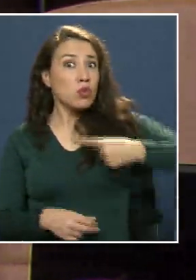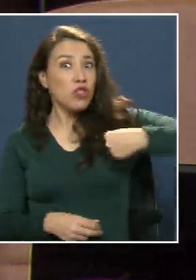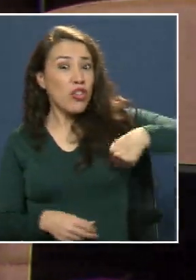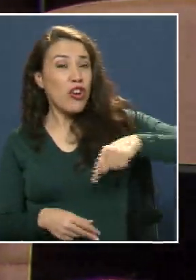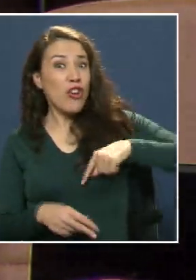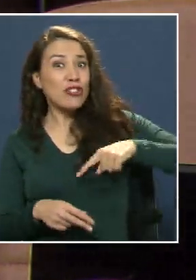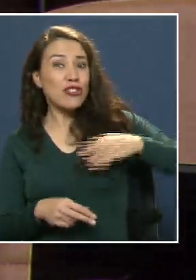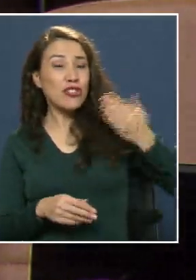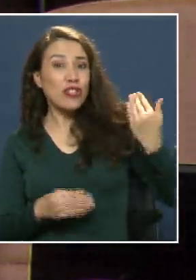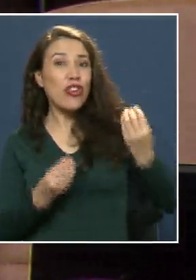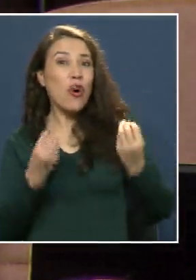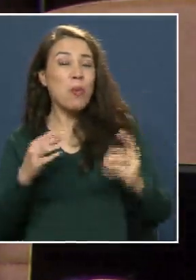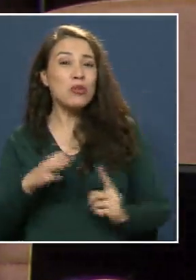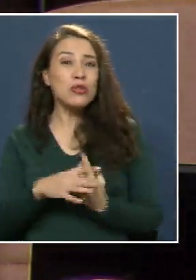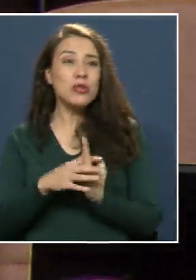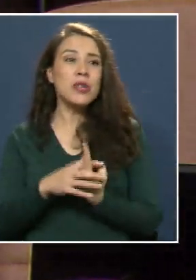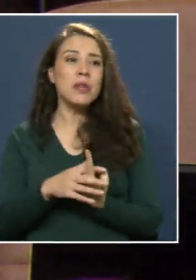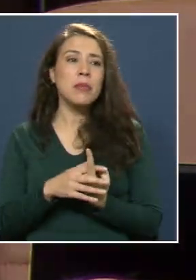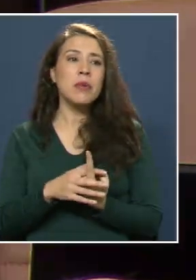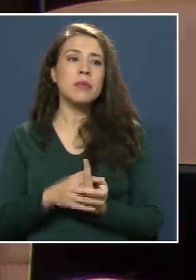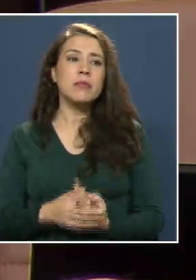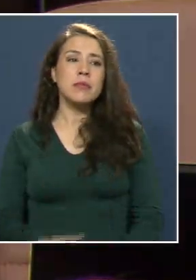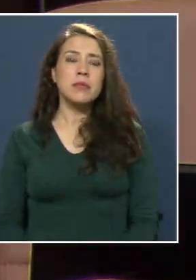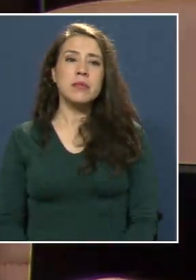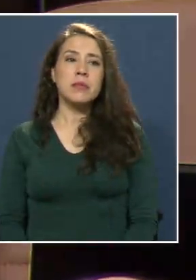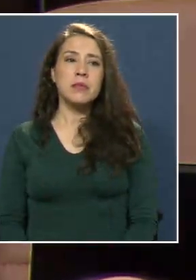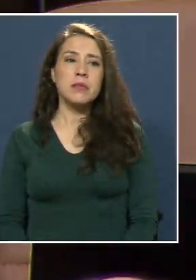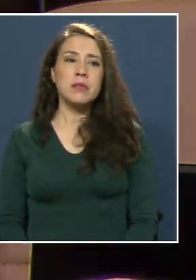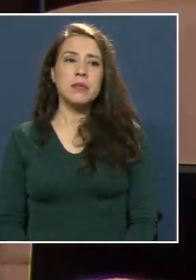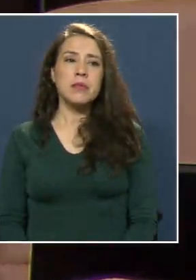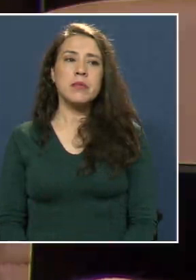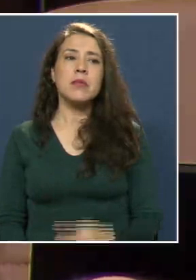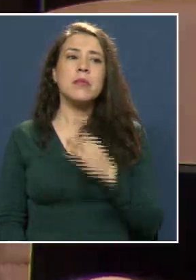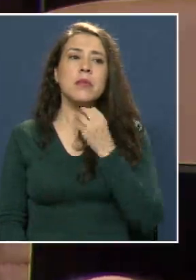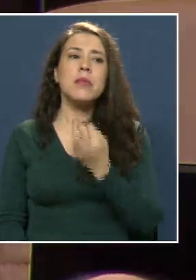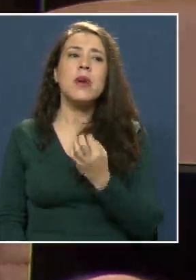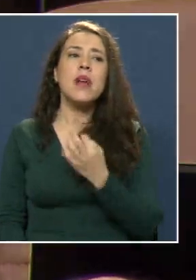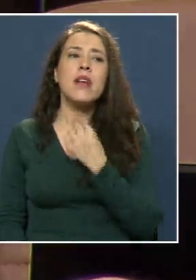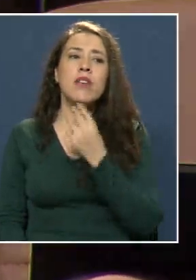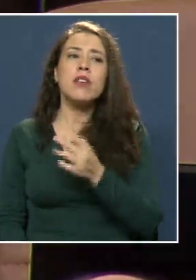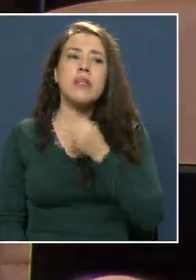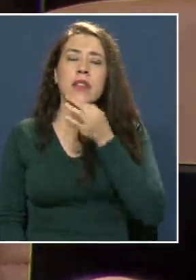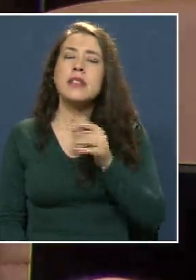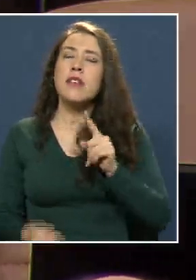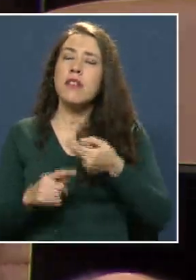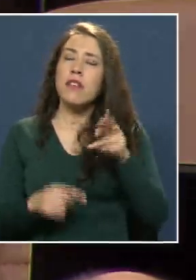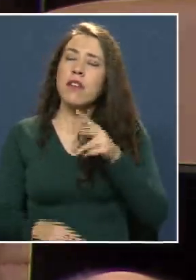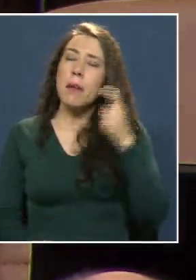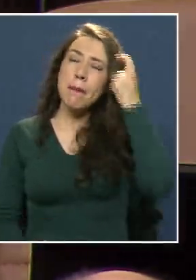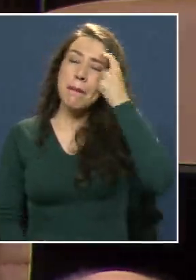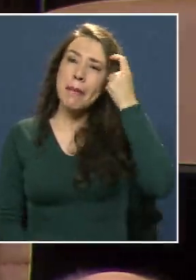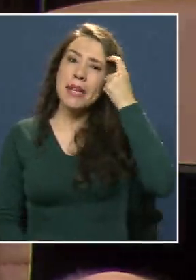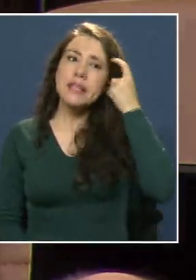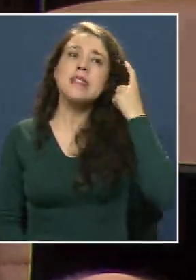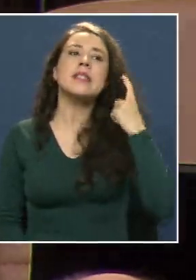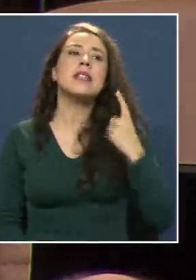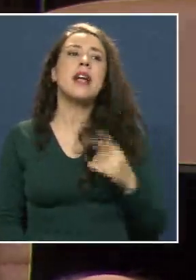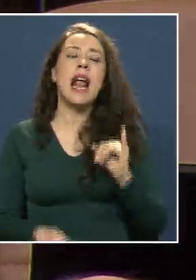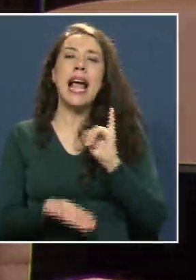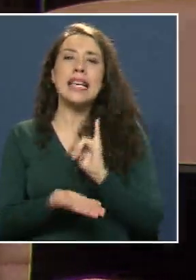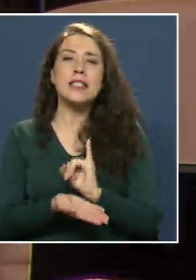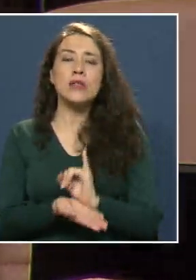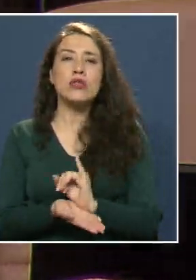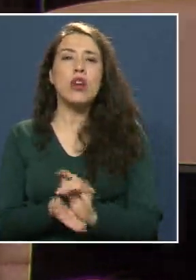nosotros. Y porque dos, plantea repensar las vetustas